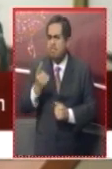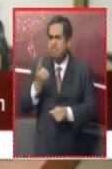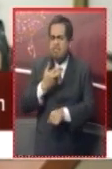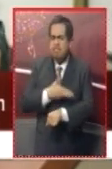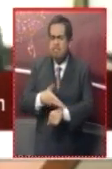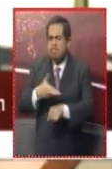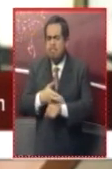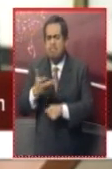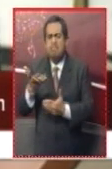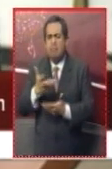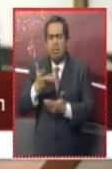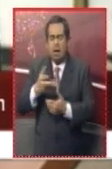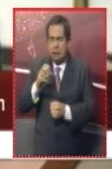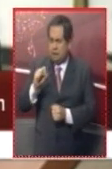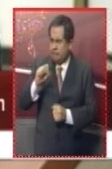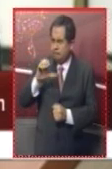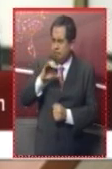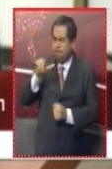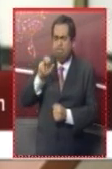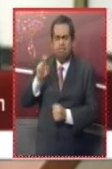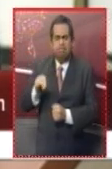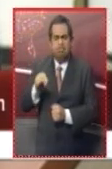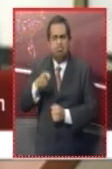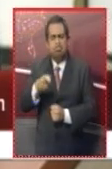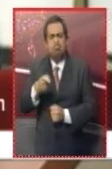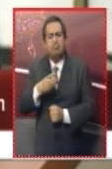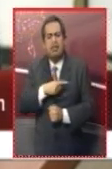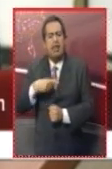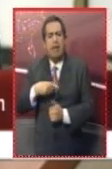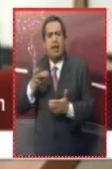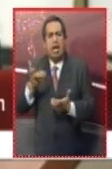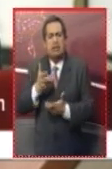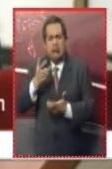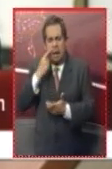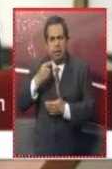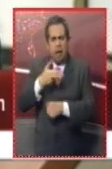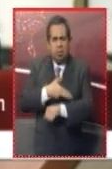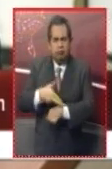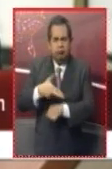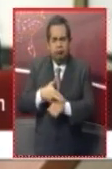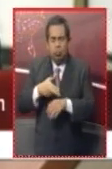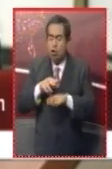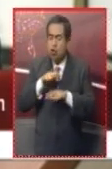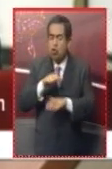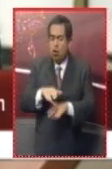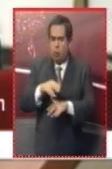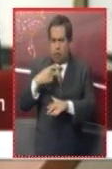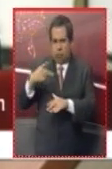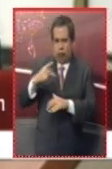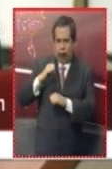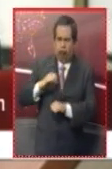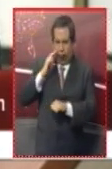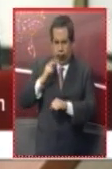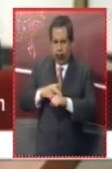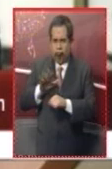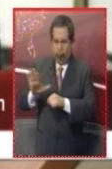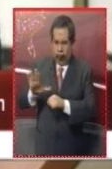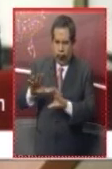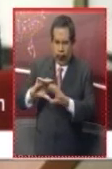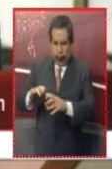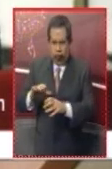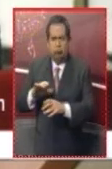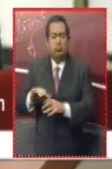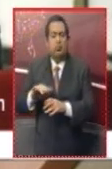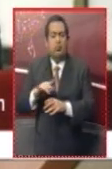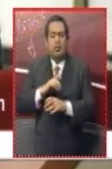debería tomar la Suprema Corte de Justicia de la Nación para que desde el ámbito de sus atribuciones se